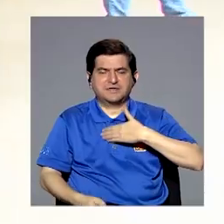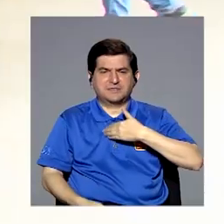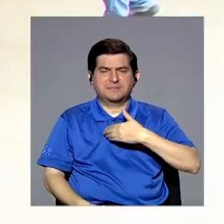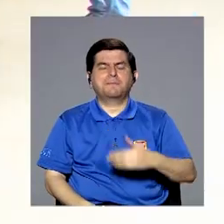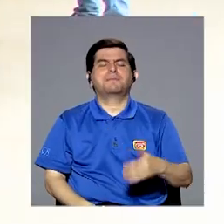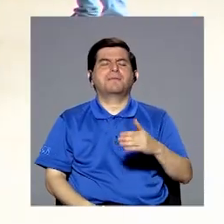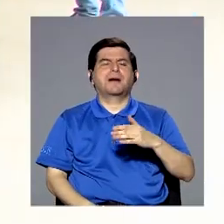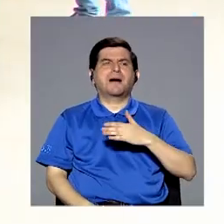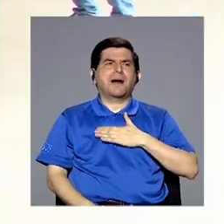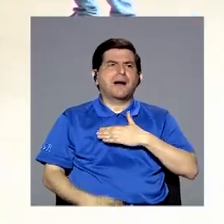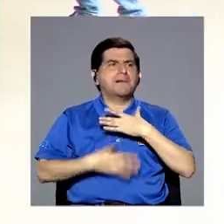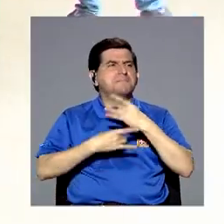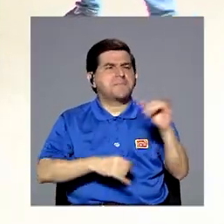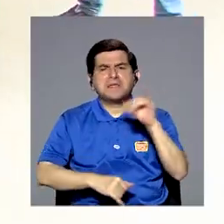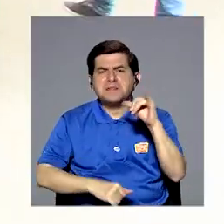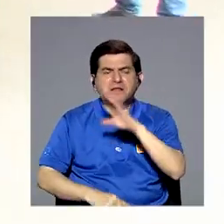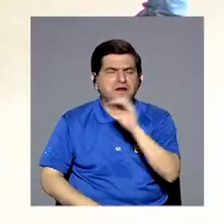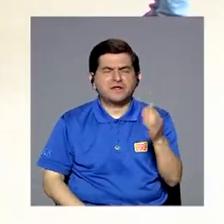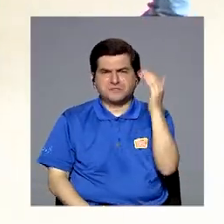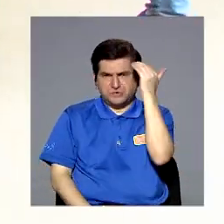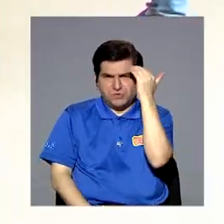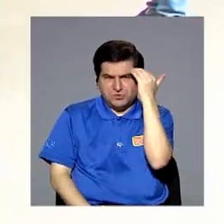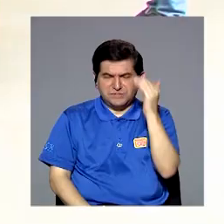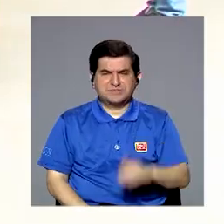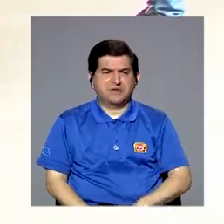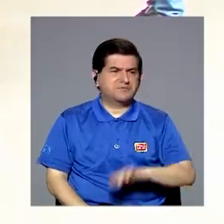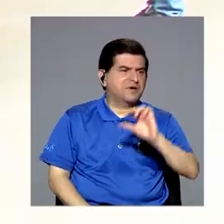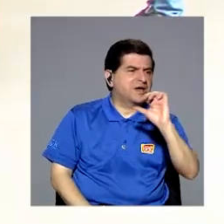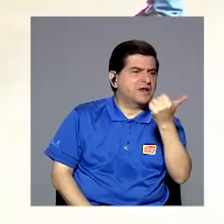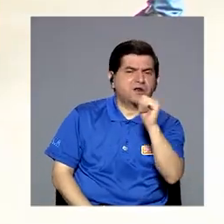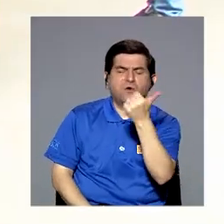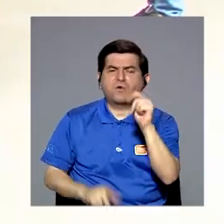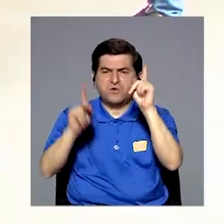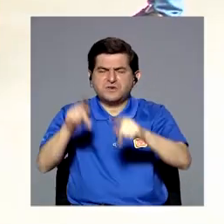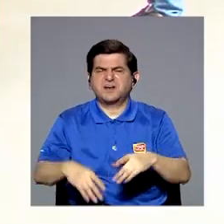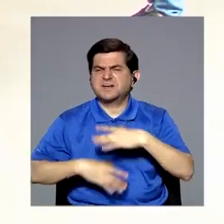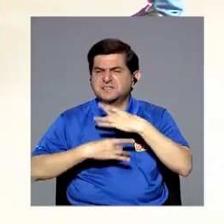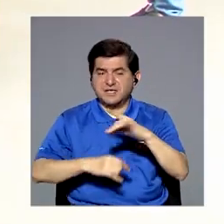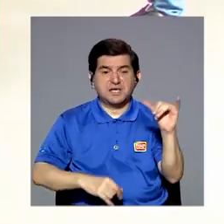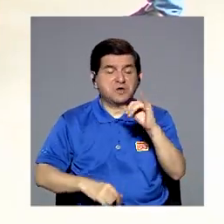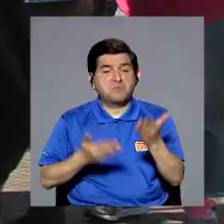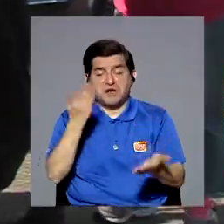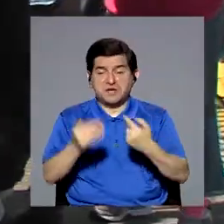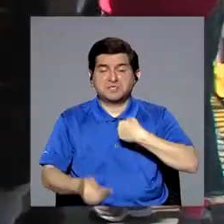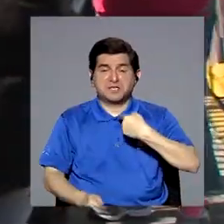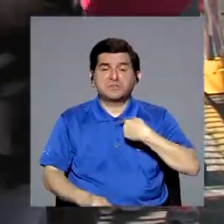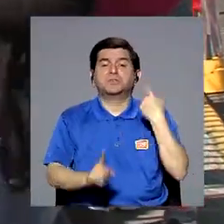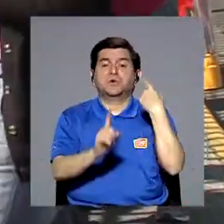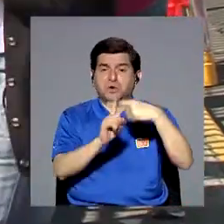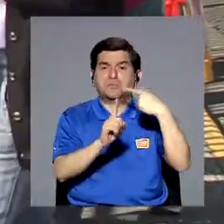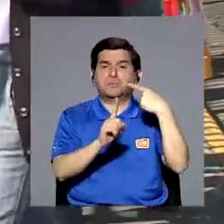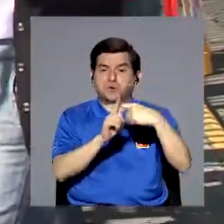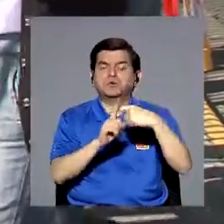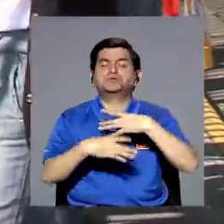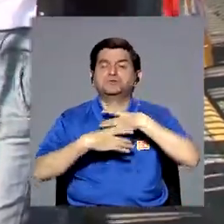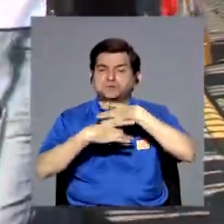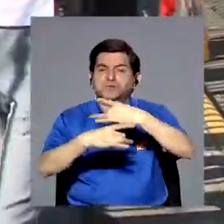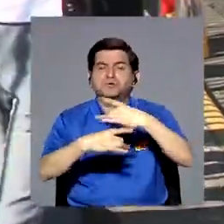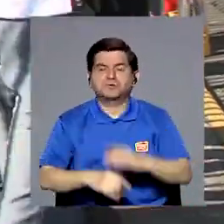mis intereses o conocer los intereses de otros que tal vez lleguen a ser mis intereses positivos,